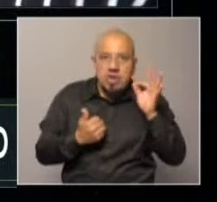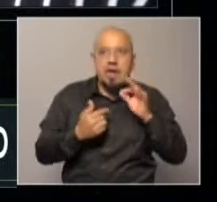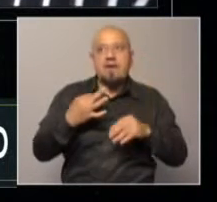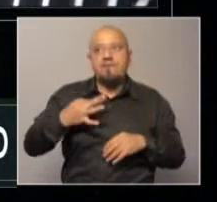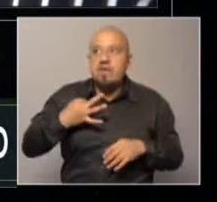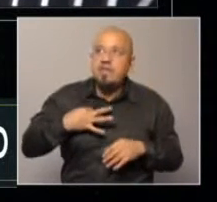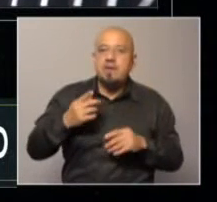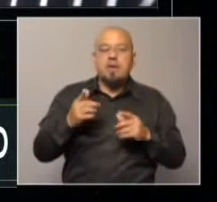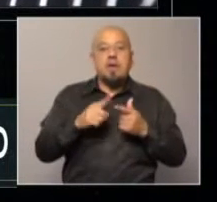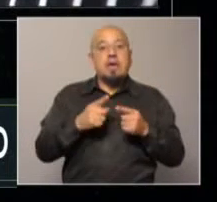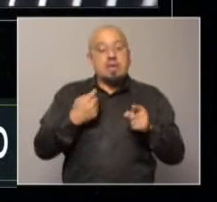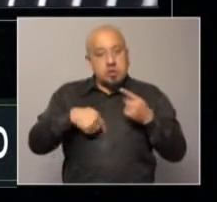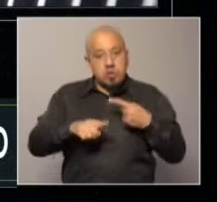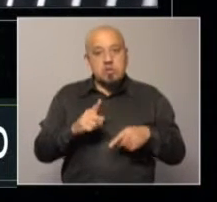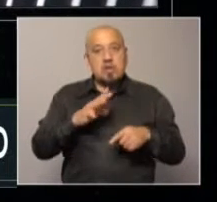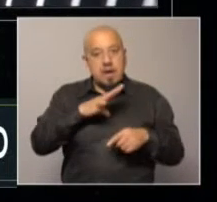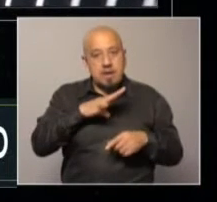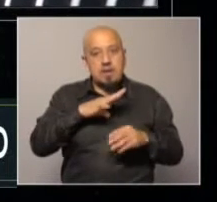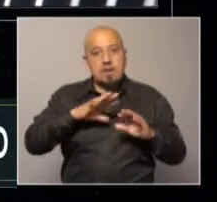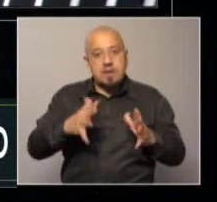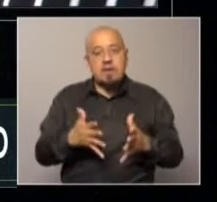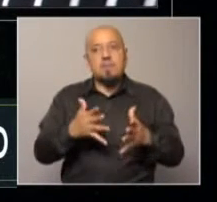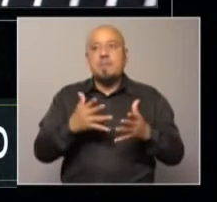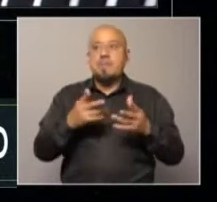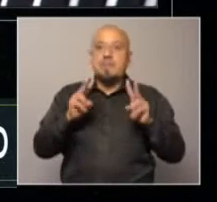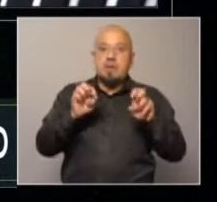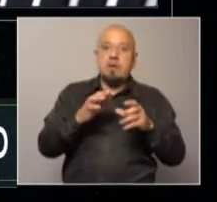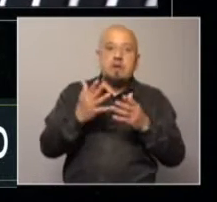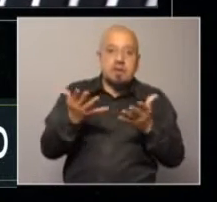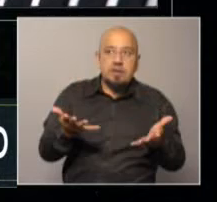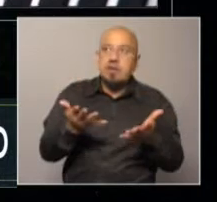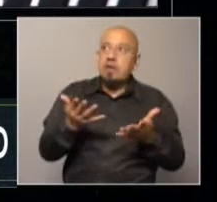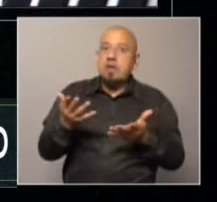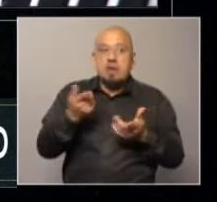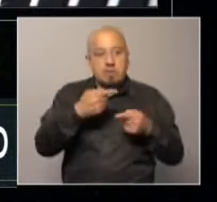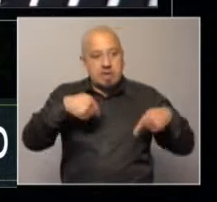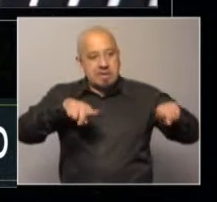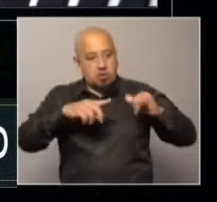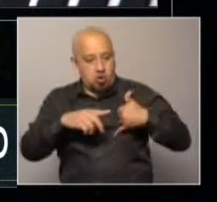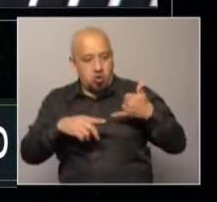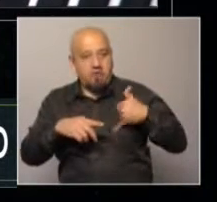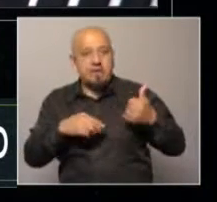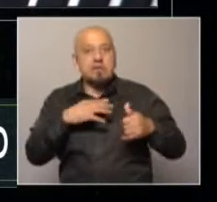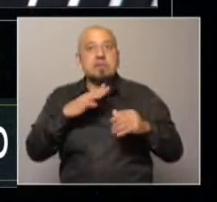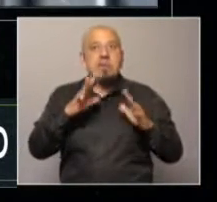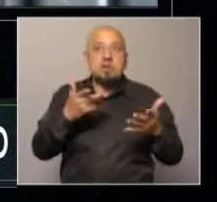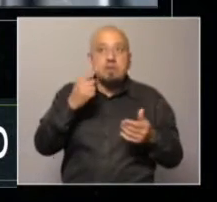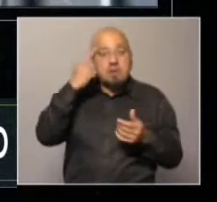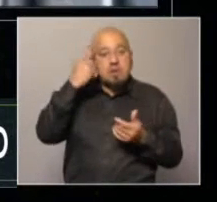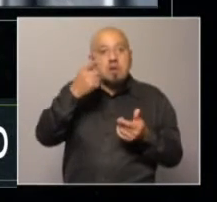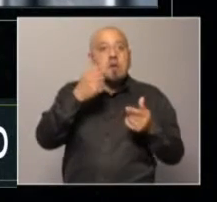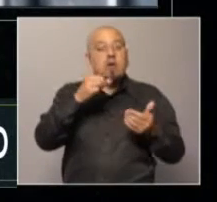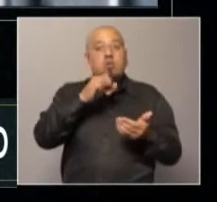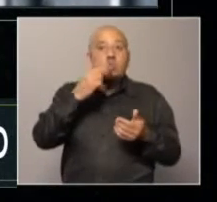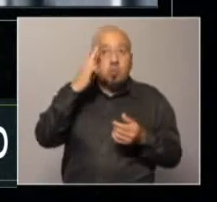manera, vincular, distribuir recursos hacia esos adolescentes nos permitiría pensar en un país